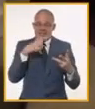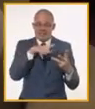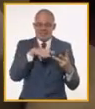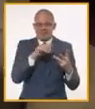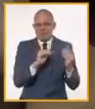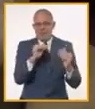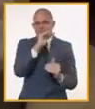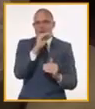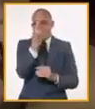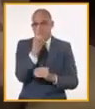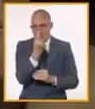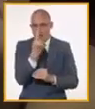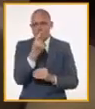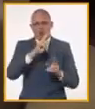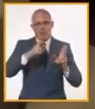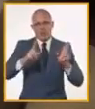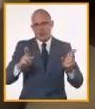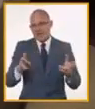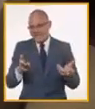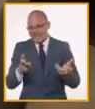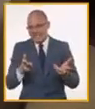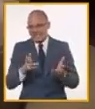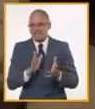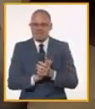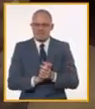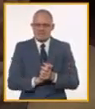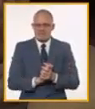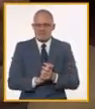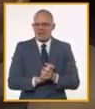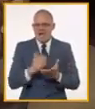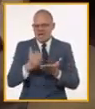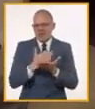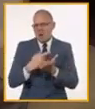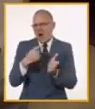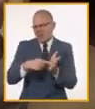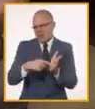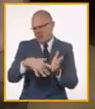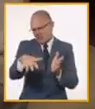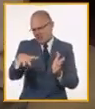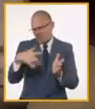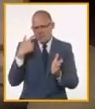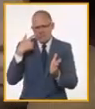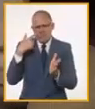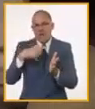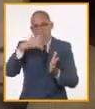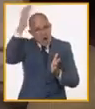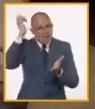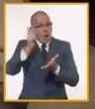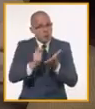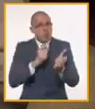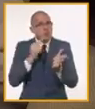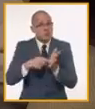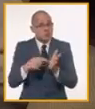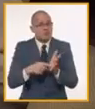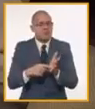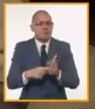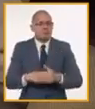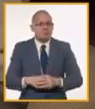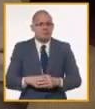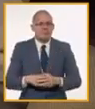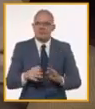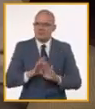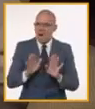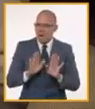ahí hay documentos, en el librito se están los documentos, donde él lo escribe, lo pone, etc. Y por ahí fue